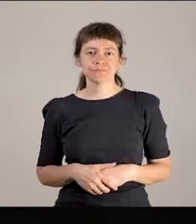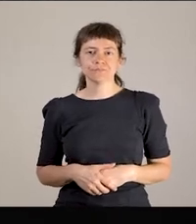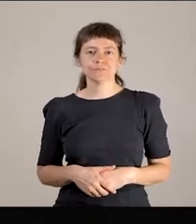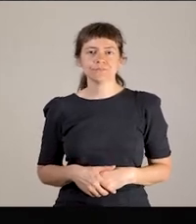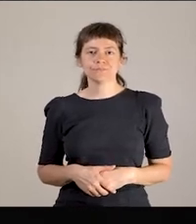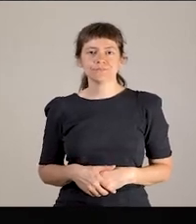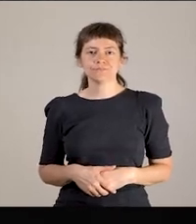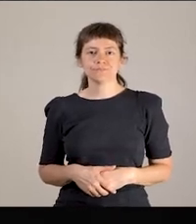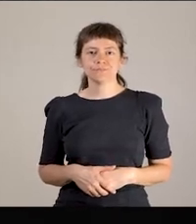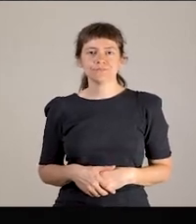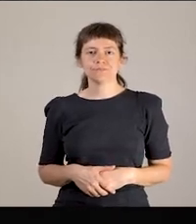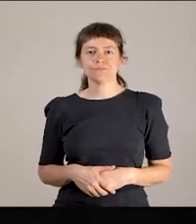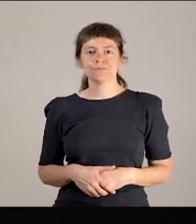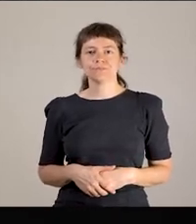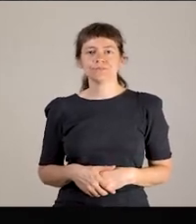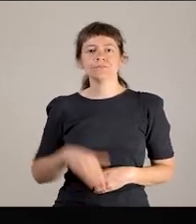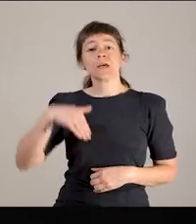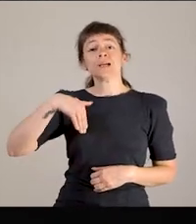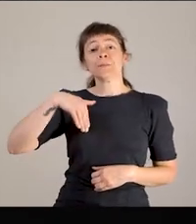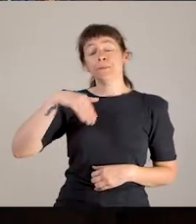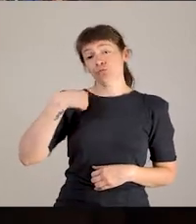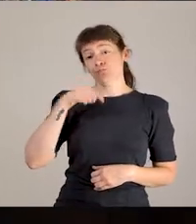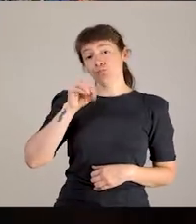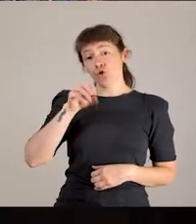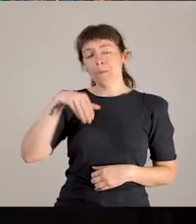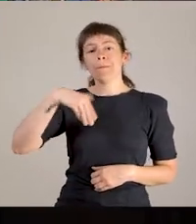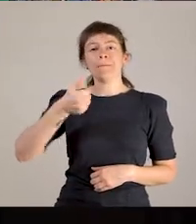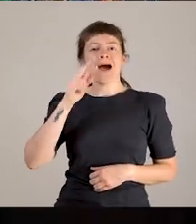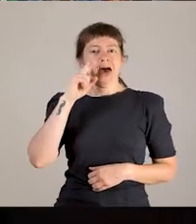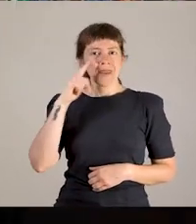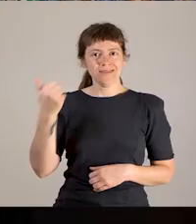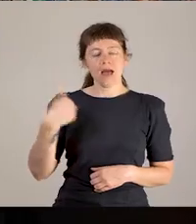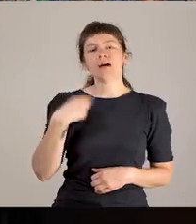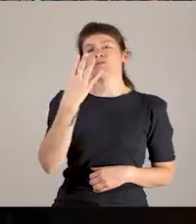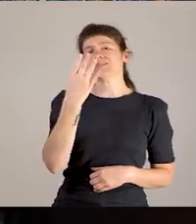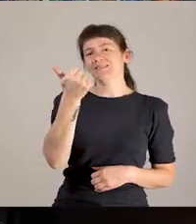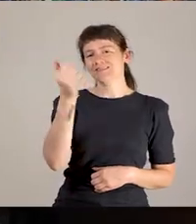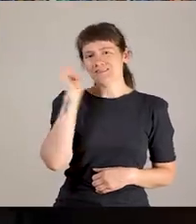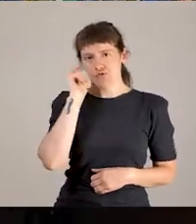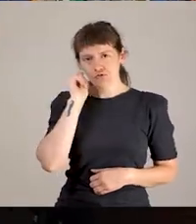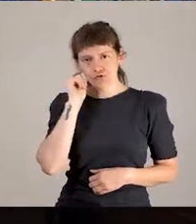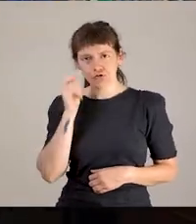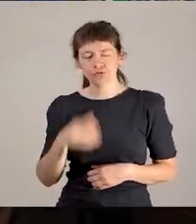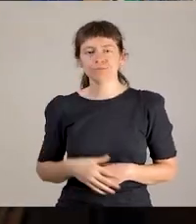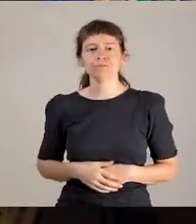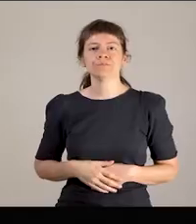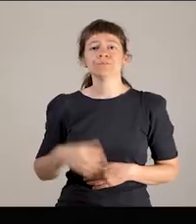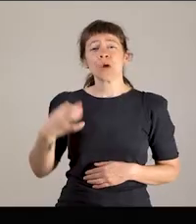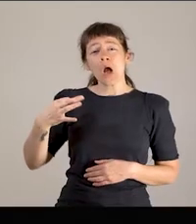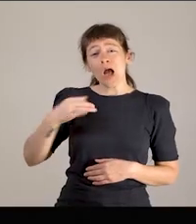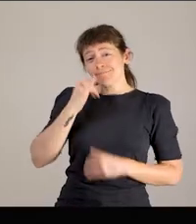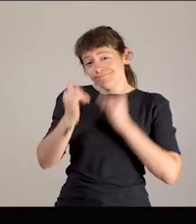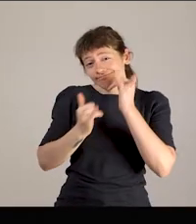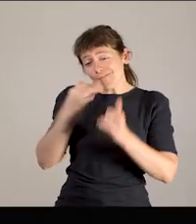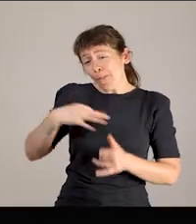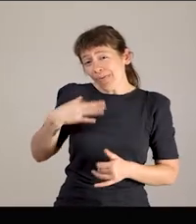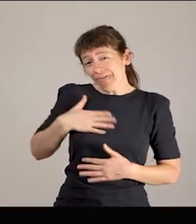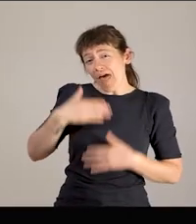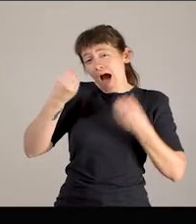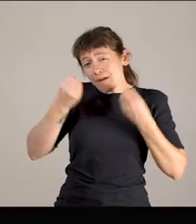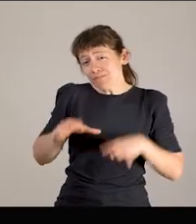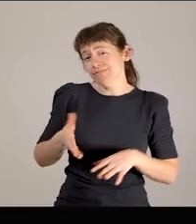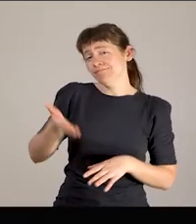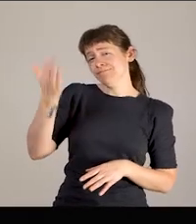Una mujer entra a un living y se sienta en un sillón. Bueno, mi nombre es María, tengo 46 años ahora. Mi historia comienza